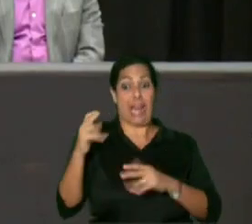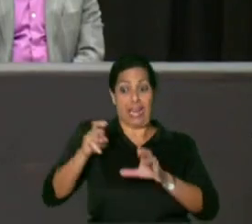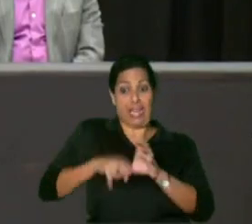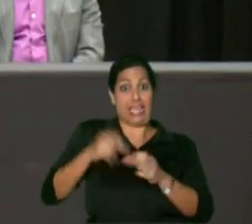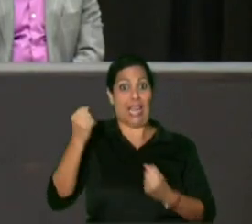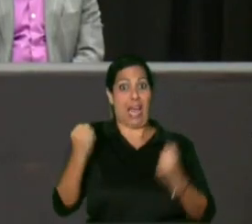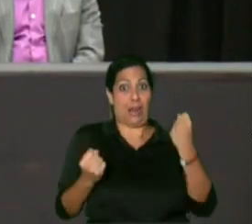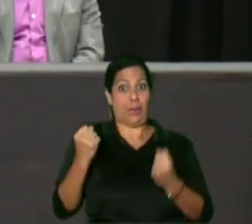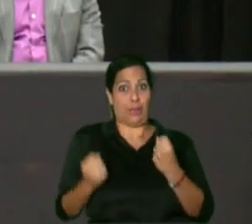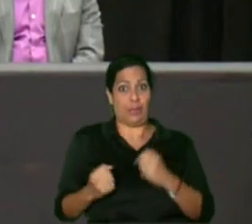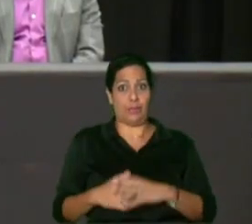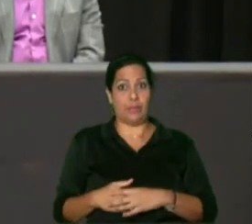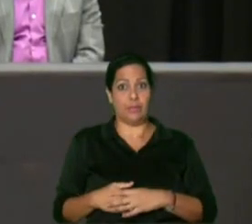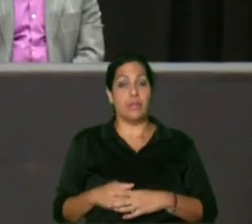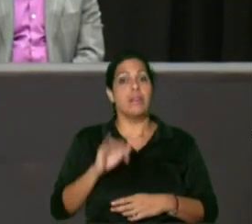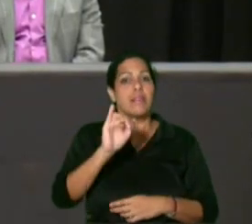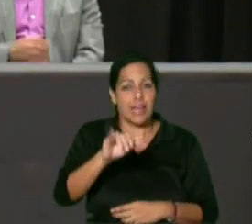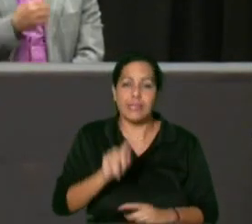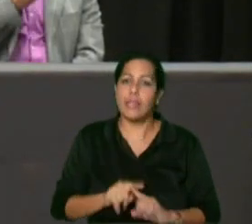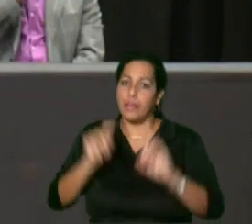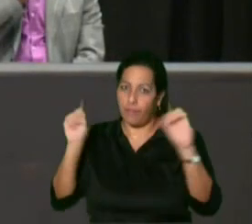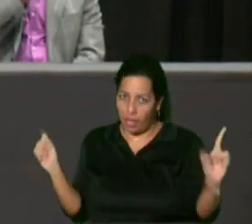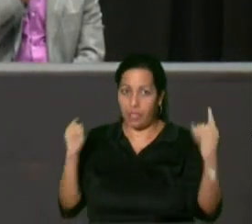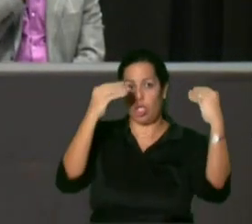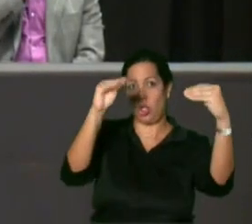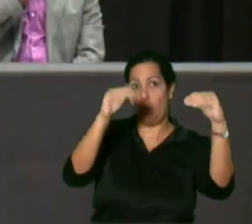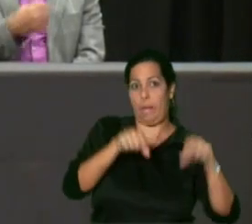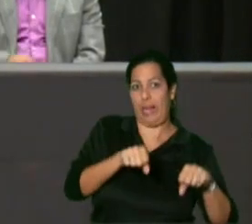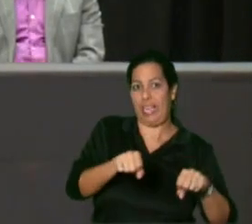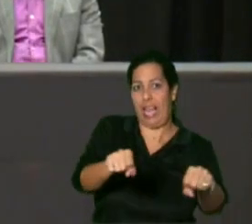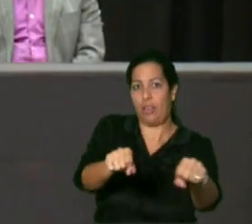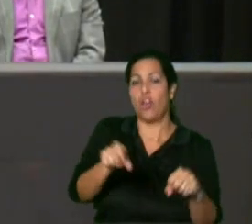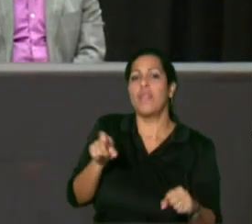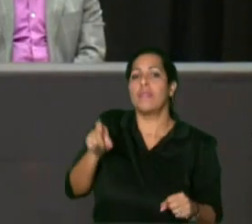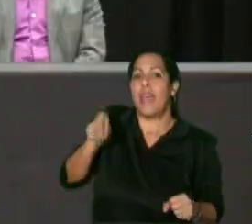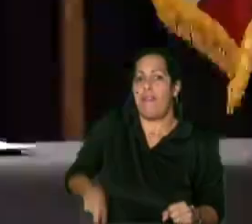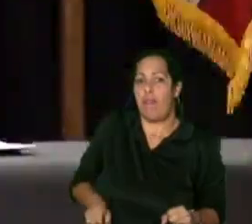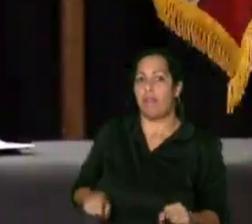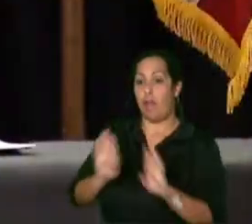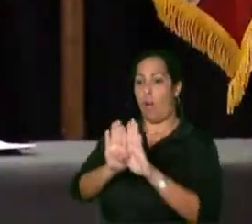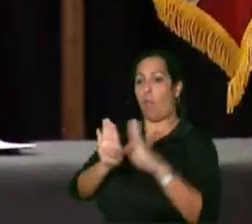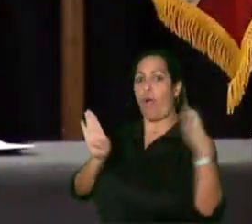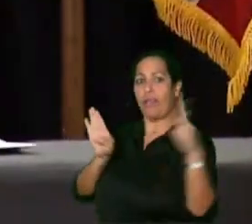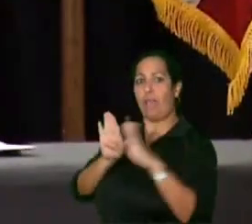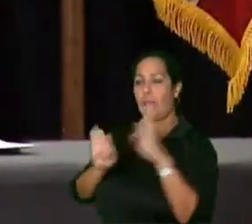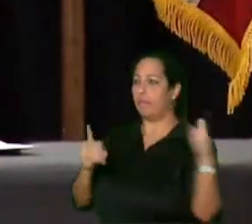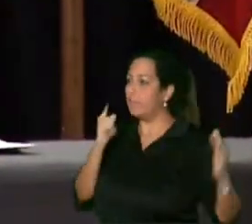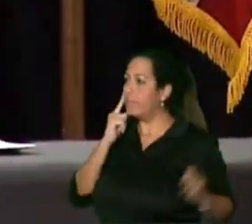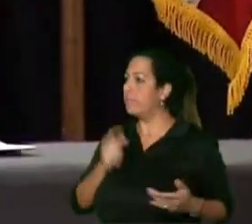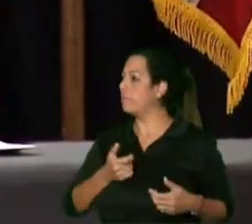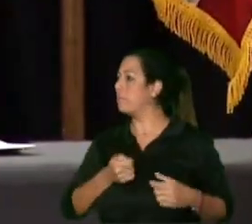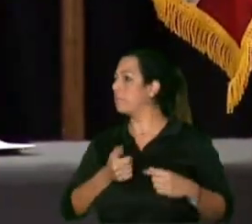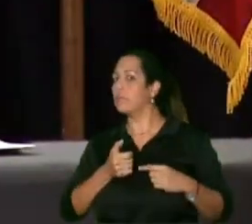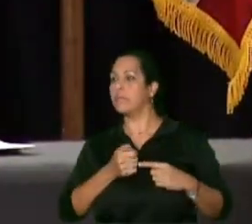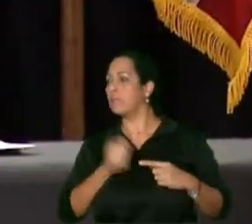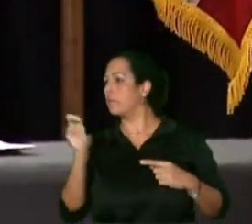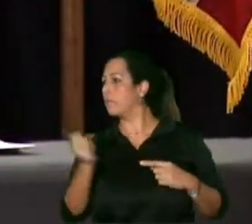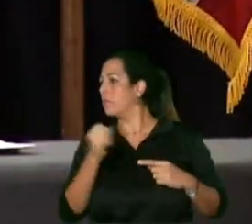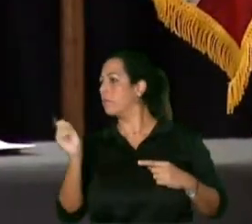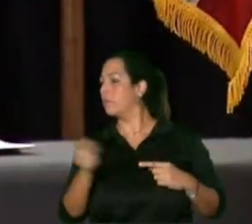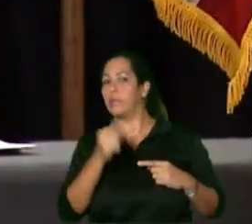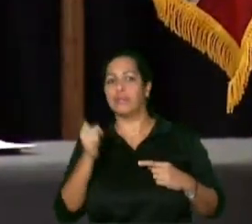anterior exceptúa a los supermercados, quienes establecerán la vigilancia de cumplimiento con las medidas de protección, como lo